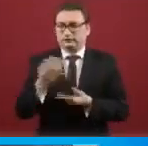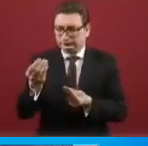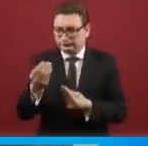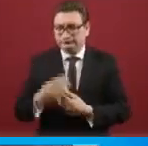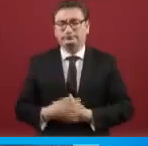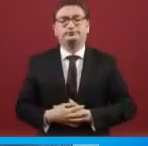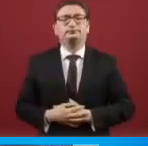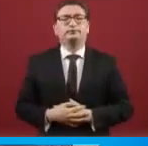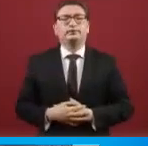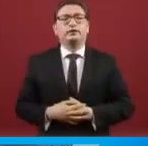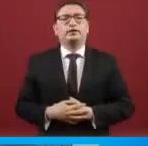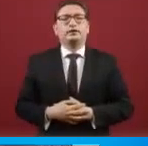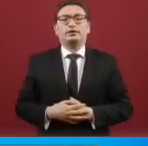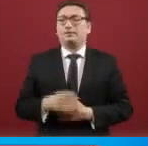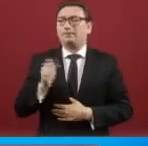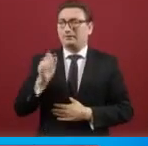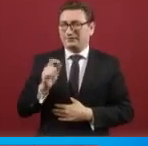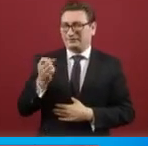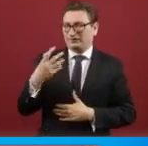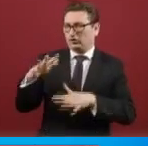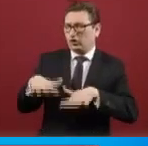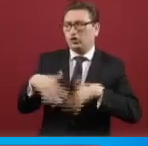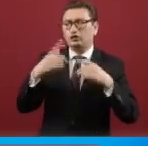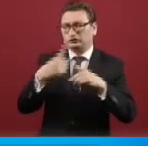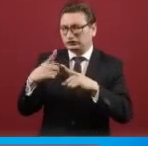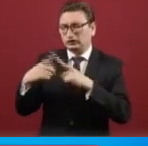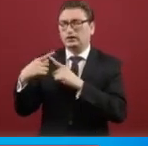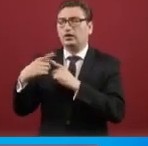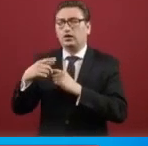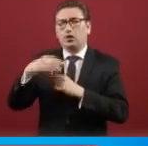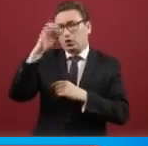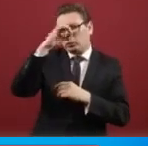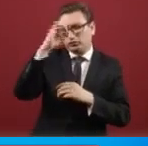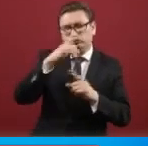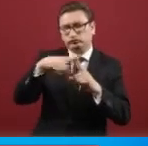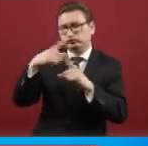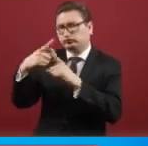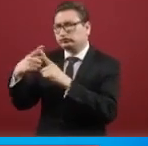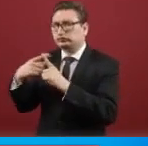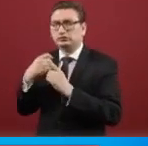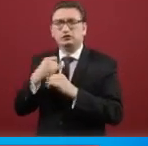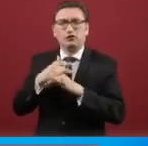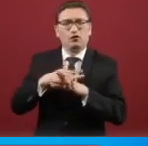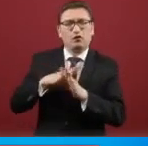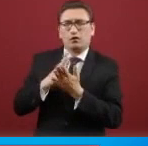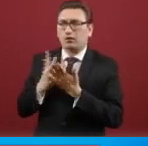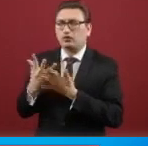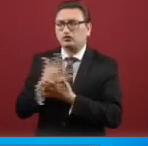Migrantes. Sobre los foros ya se recogió la opinión de